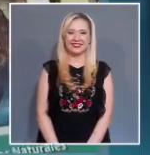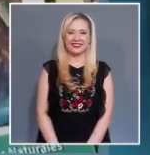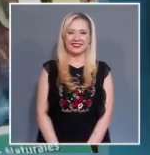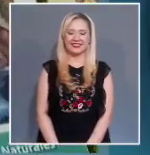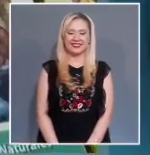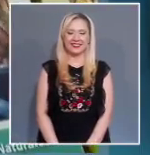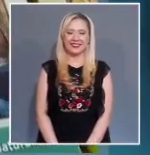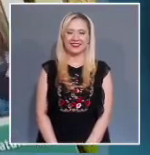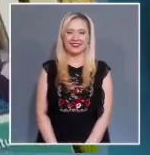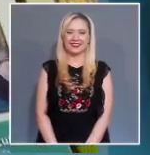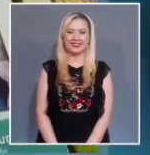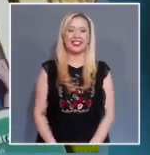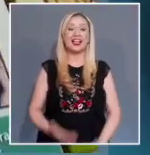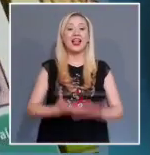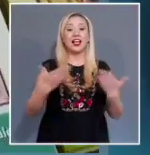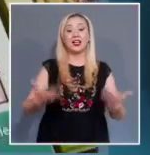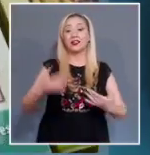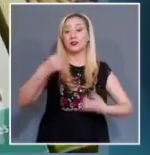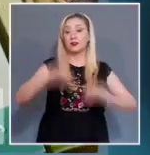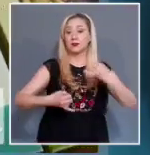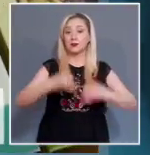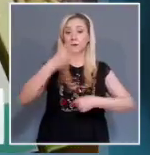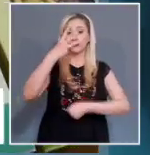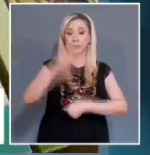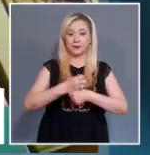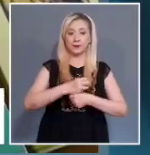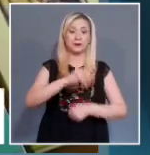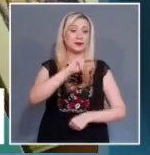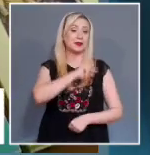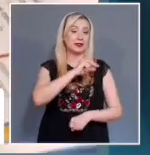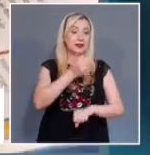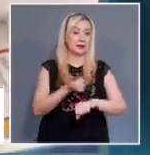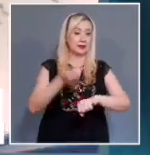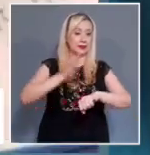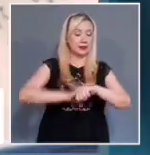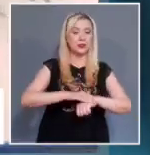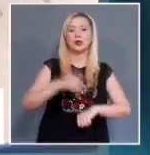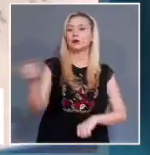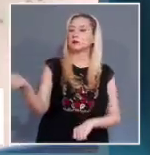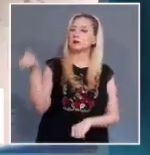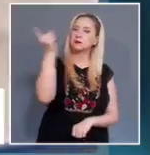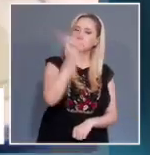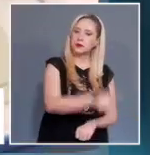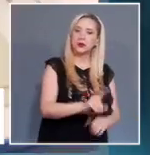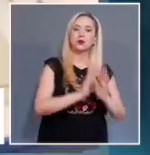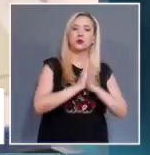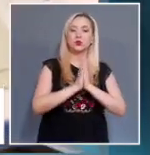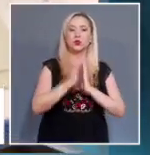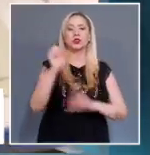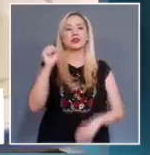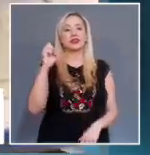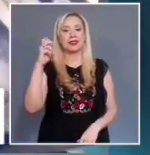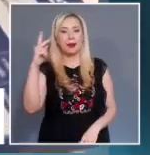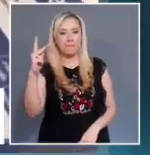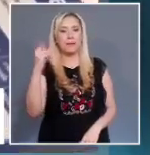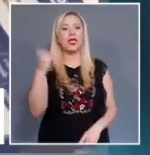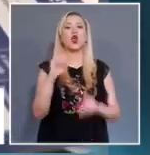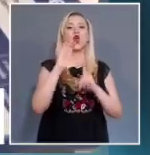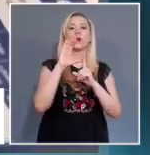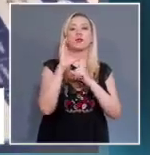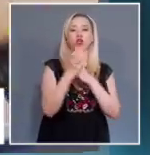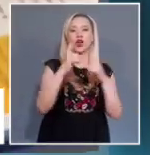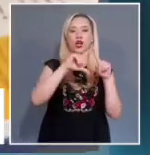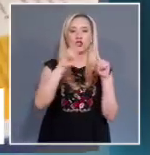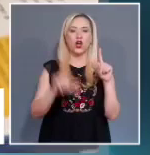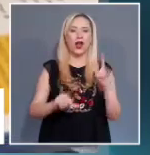El Juzgado Tercero de Distrito en materia administrativa ordenó a la SEP y a la Comisión Nacional de Libros de Texto Gratuito verificar se